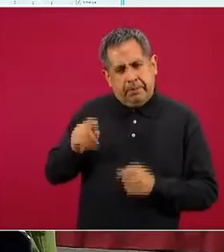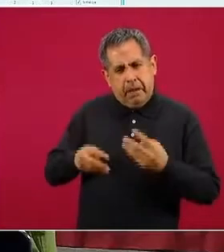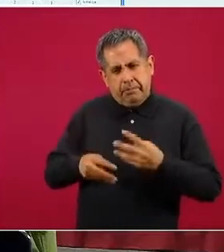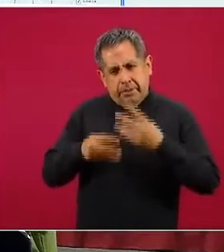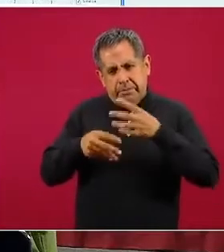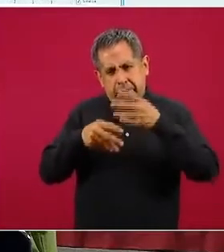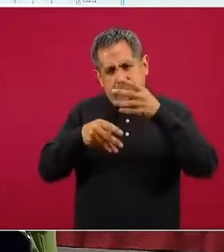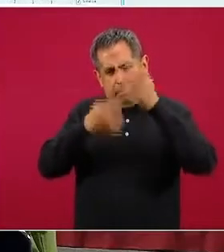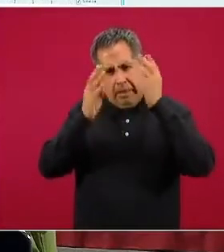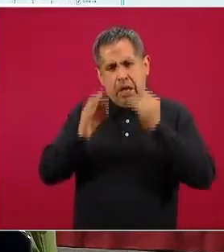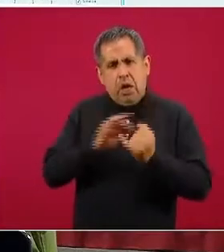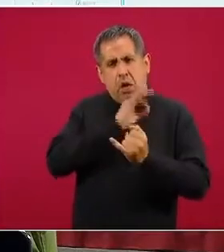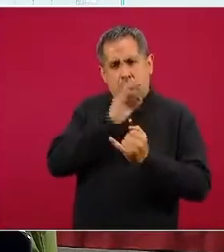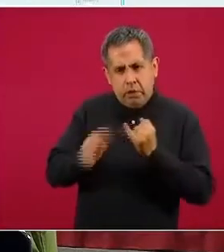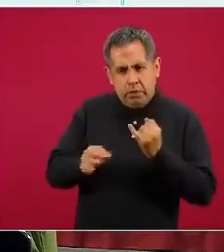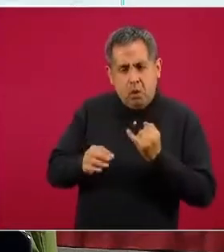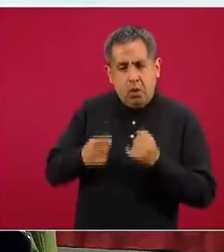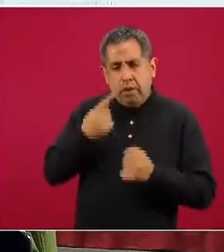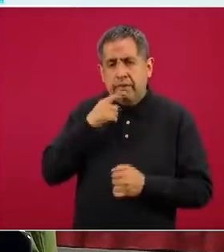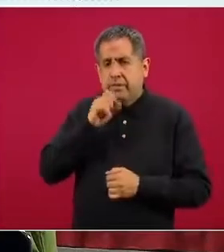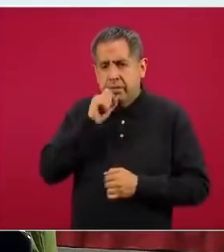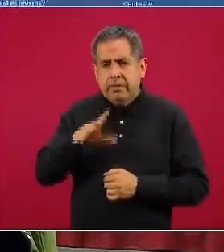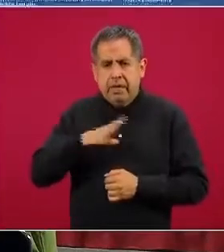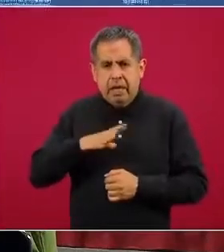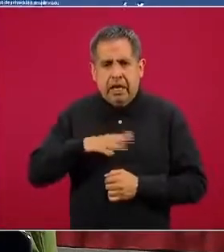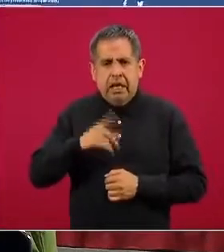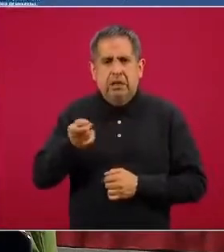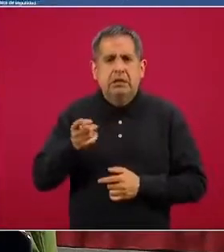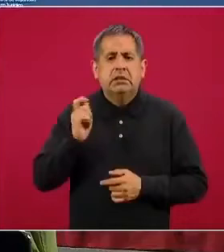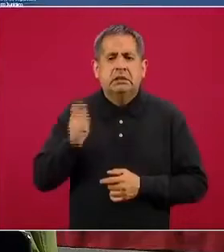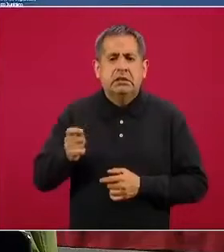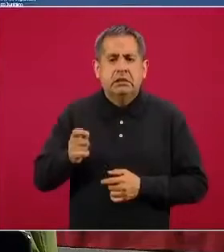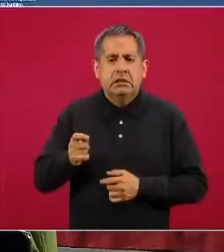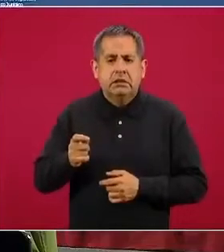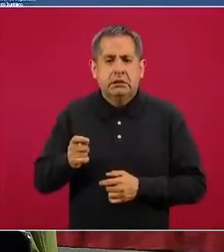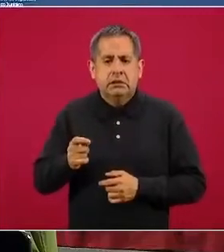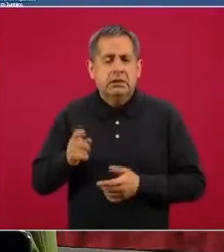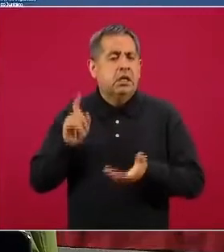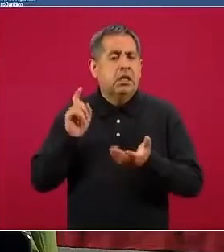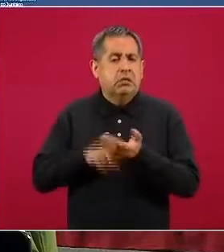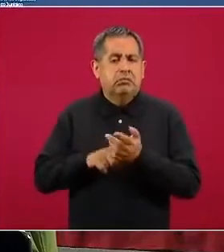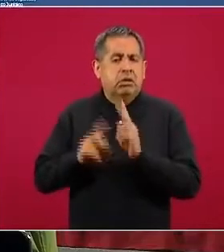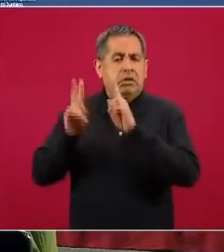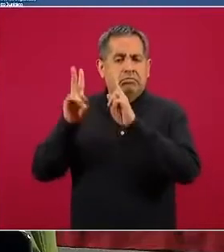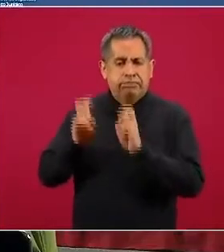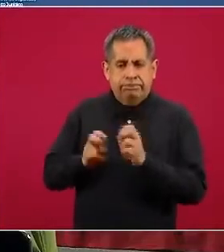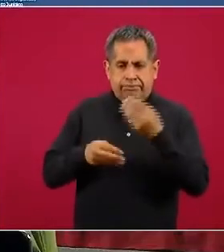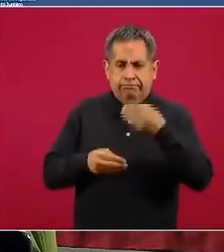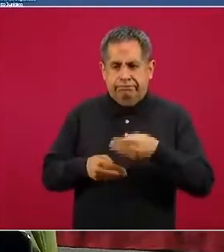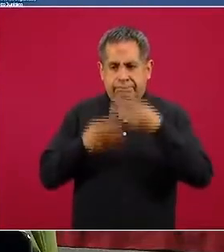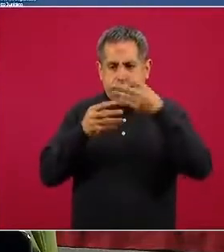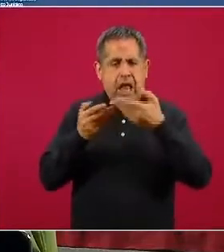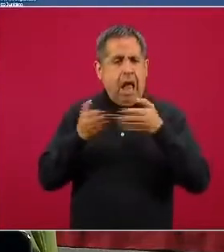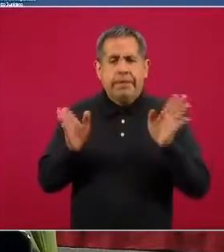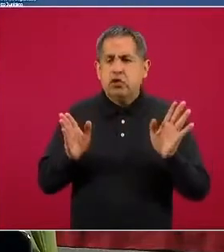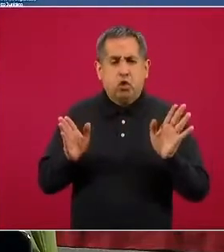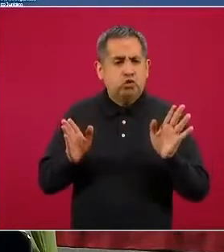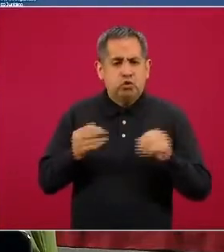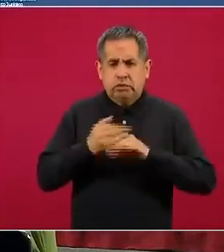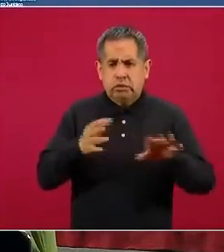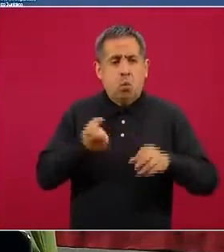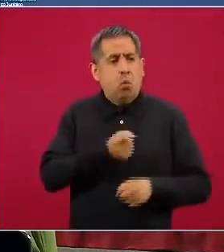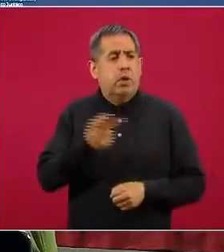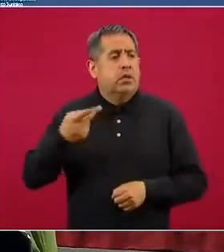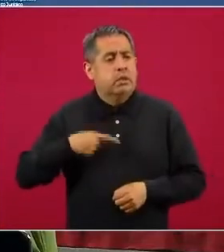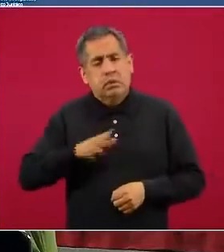página también tenemos el botón de descarga de la base de datos abiertos sobre el